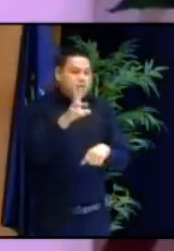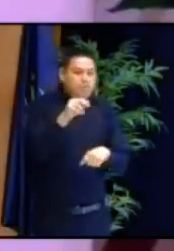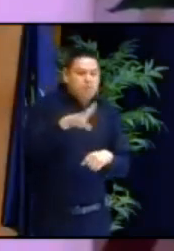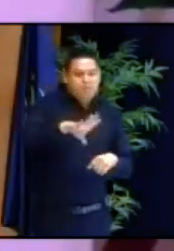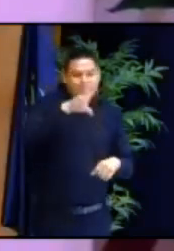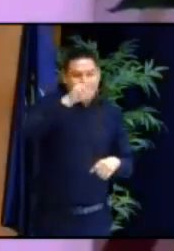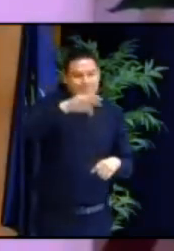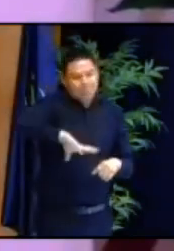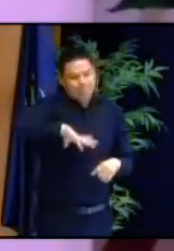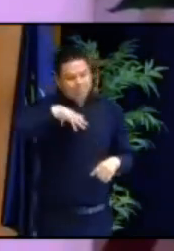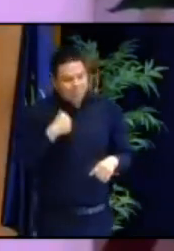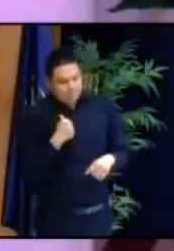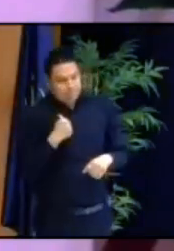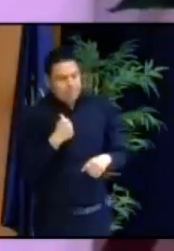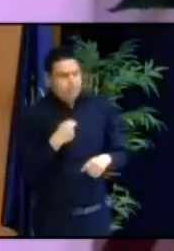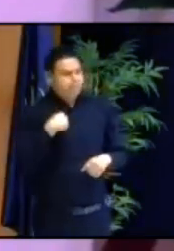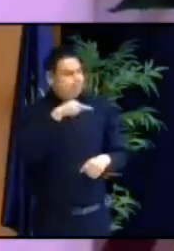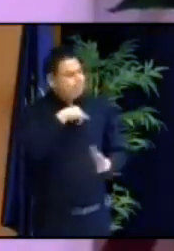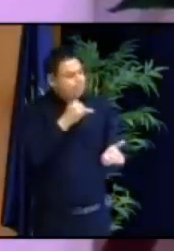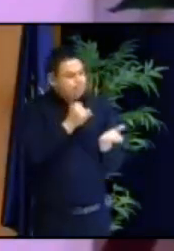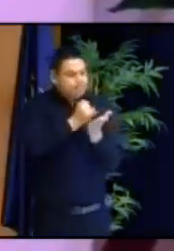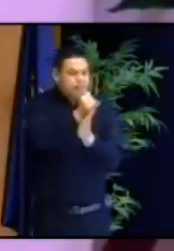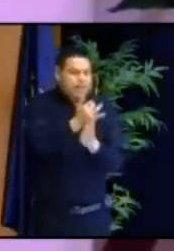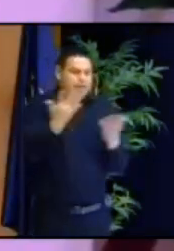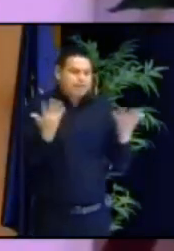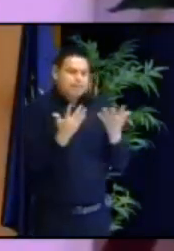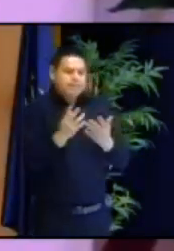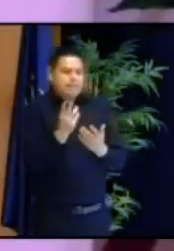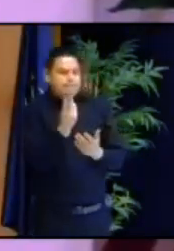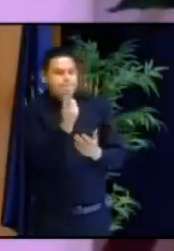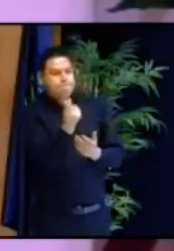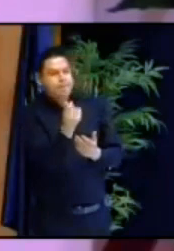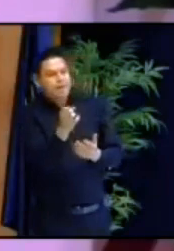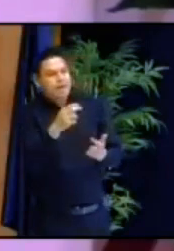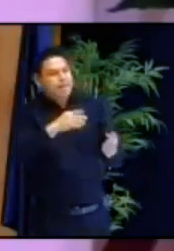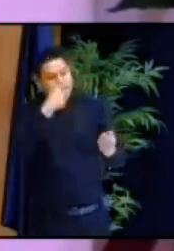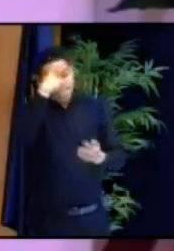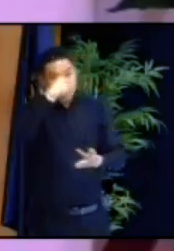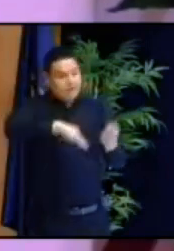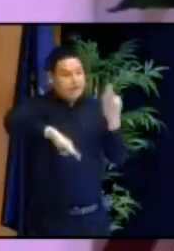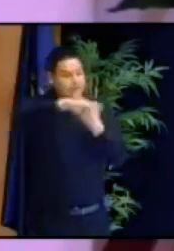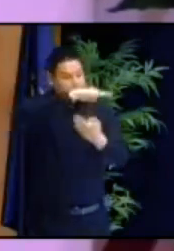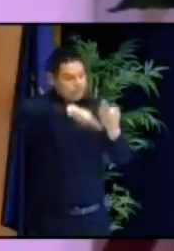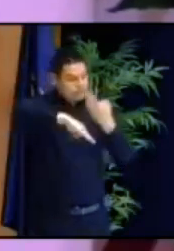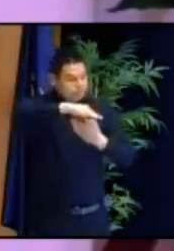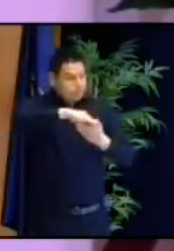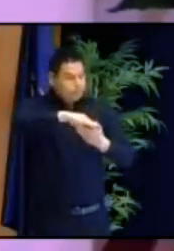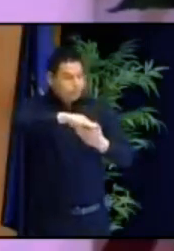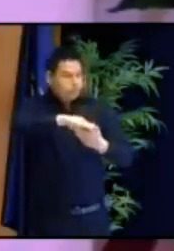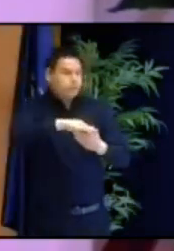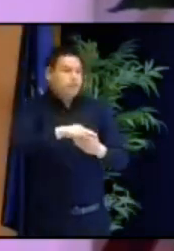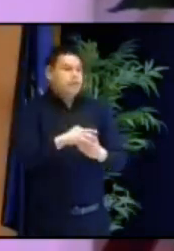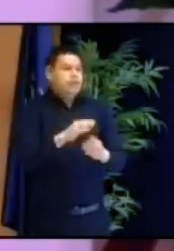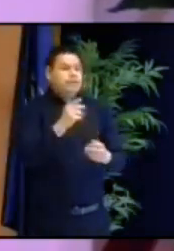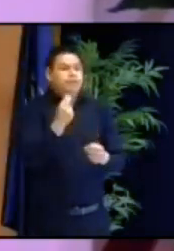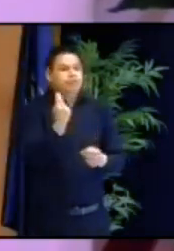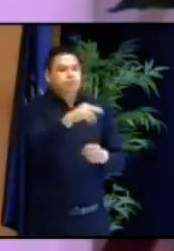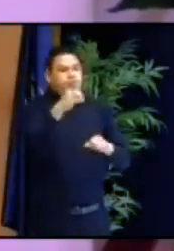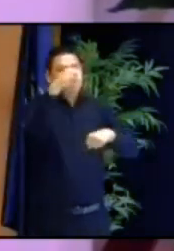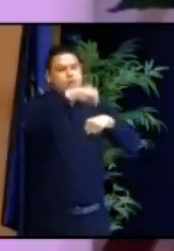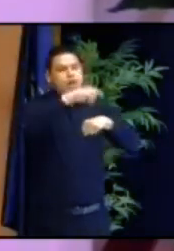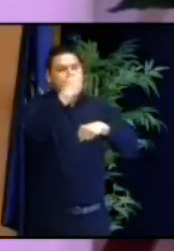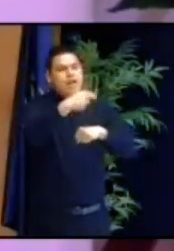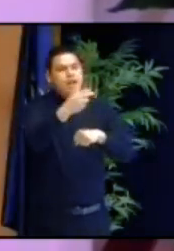esfuerce. Así que decidimos hacer esa beca universal. Le llamamos la beca